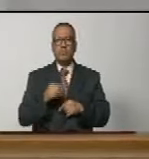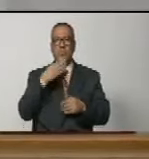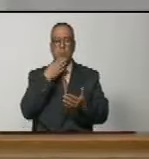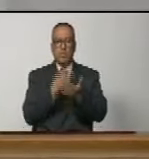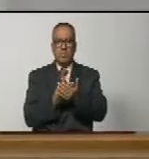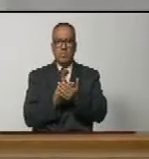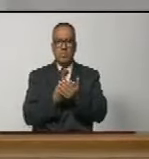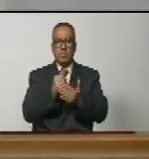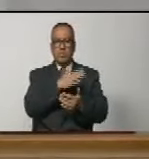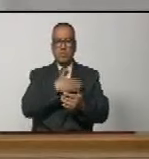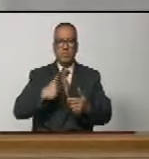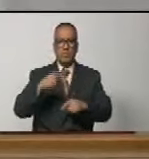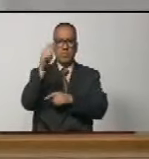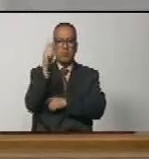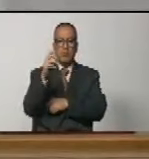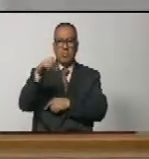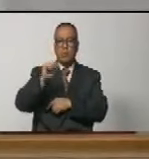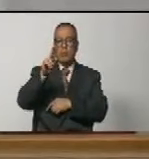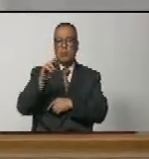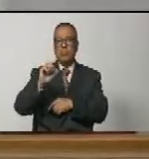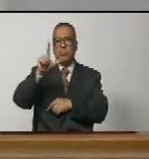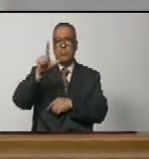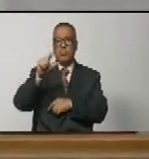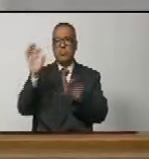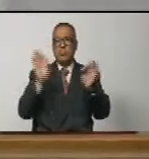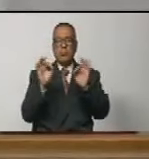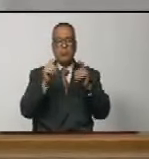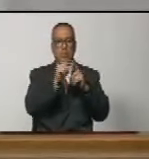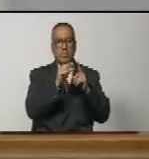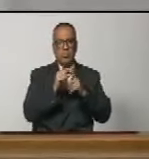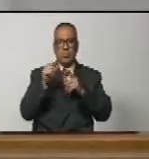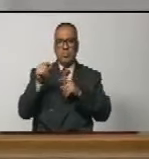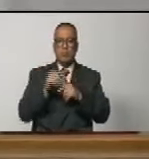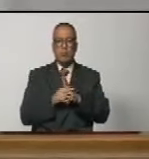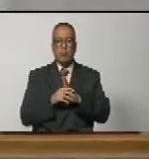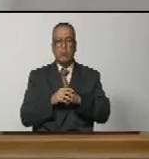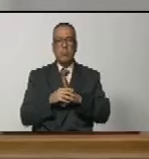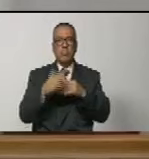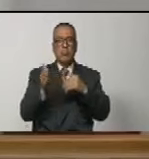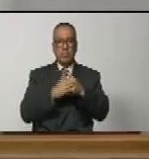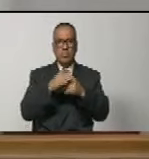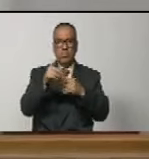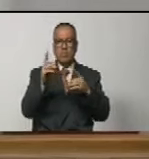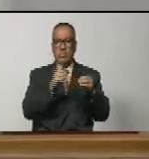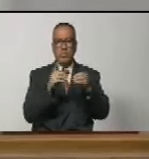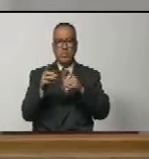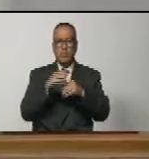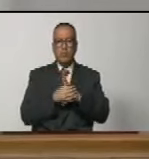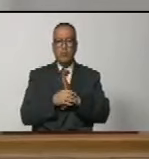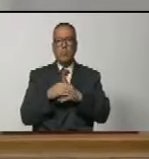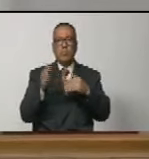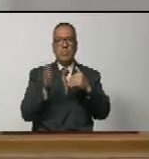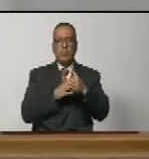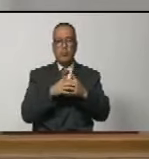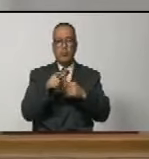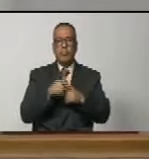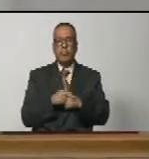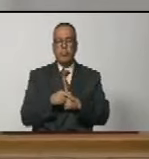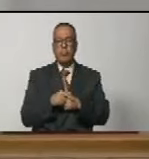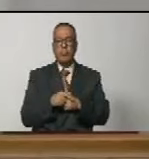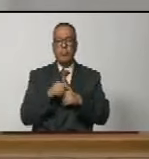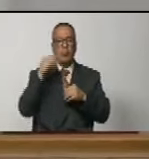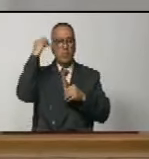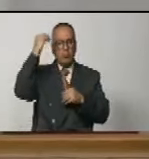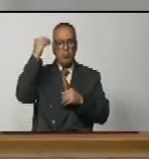Muchísimas gracias, querido diputado Saúl Ortega. Nadie más ha anotado en el derecho de palabra. Se va a cerrar el debate. Se cierra.